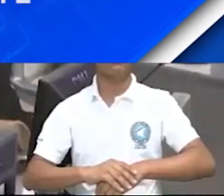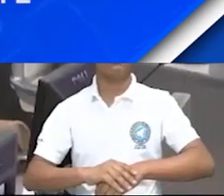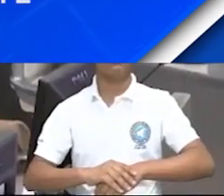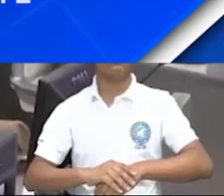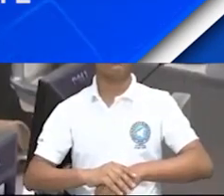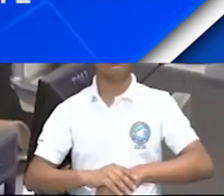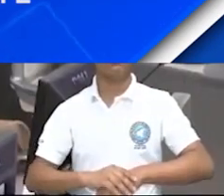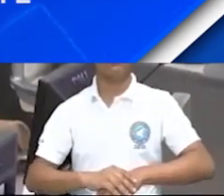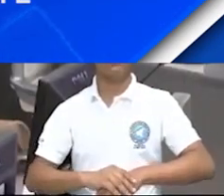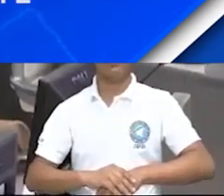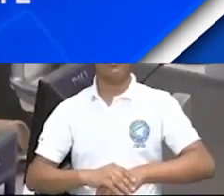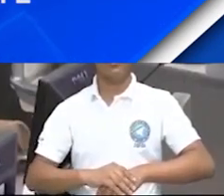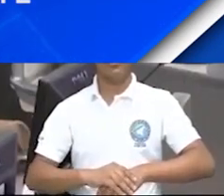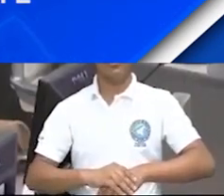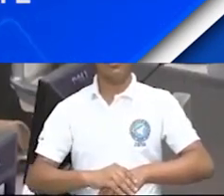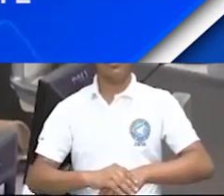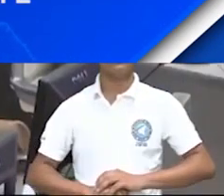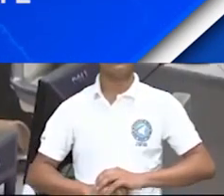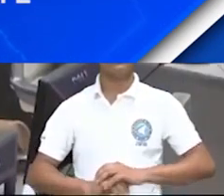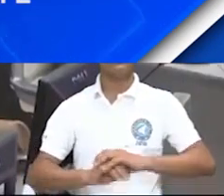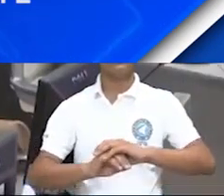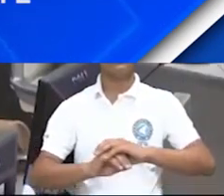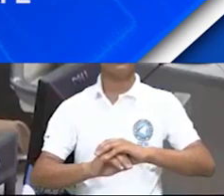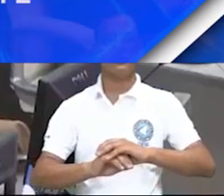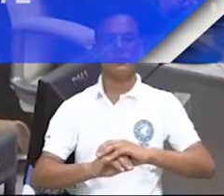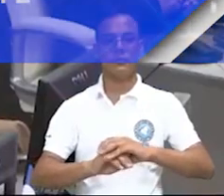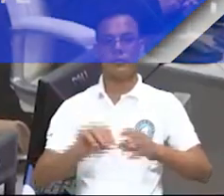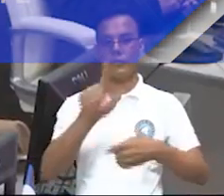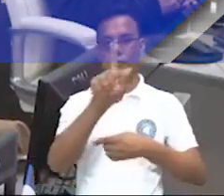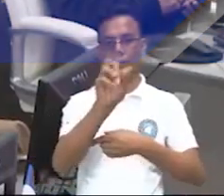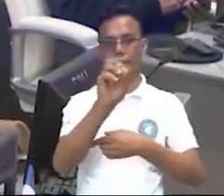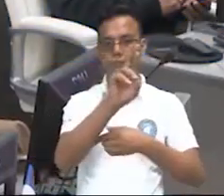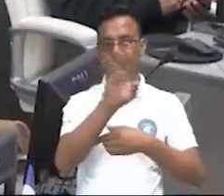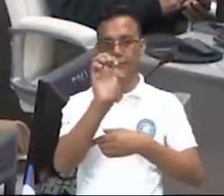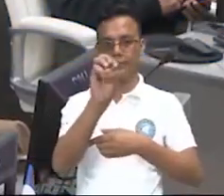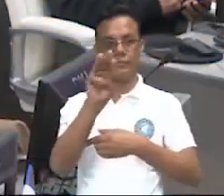Producción, Economía y Presupuesto. Noticias 12, Darlene Téllez.